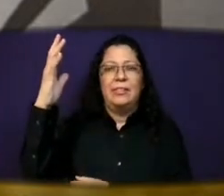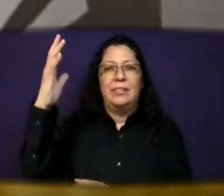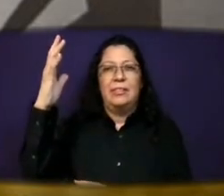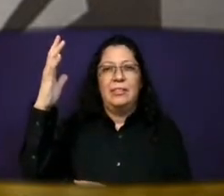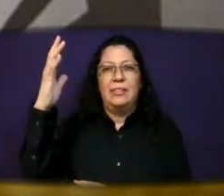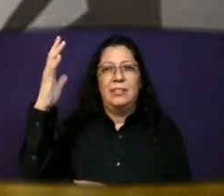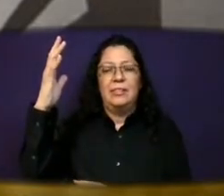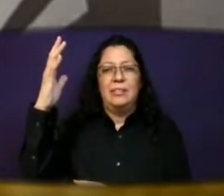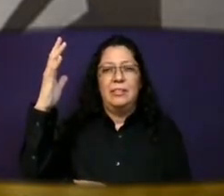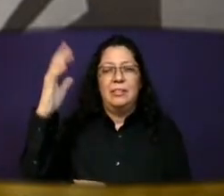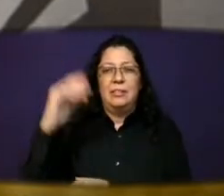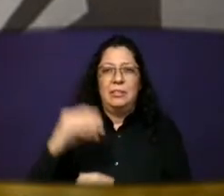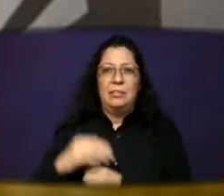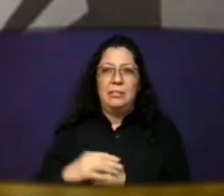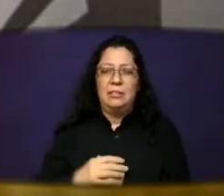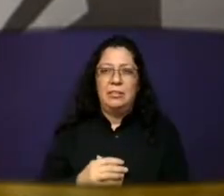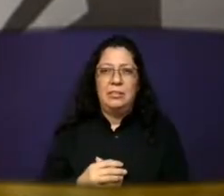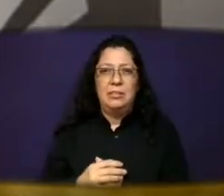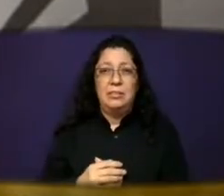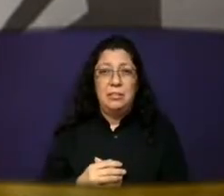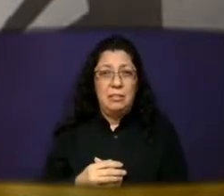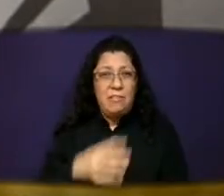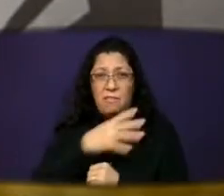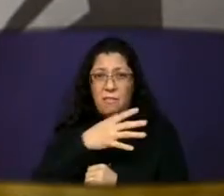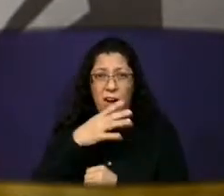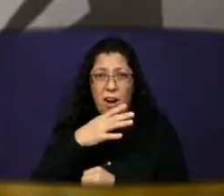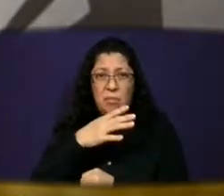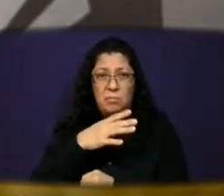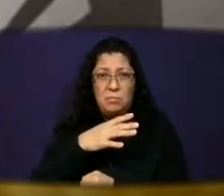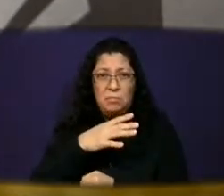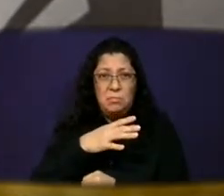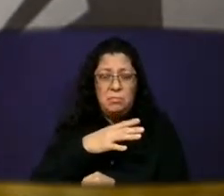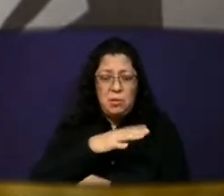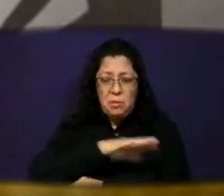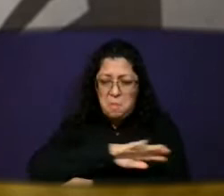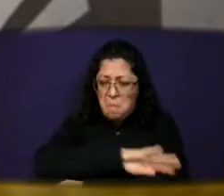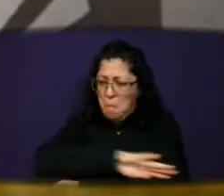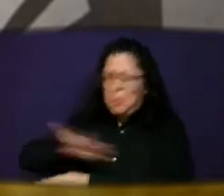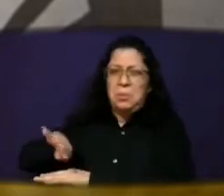No dejes que arrasen los árboles.